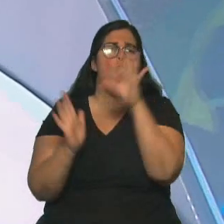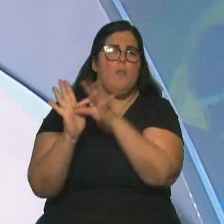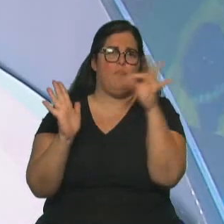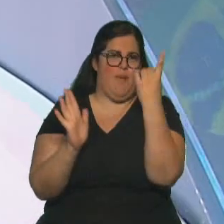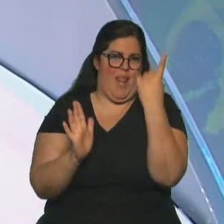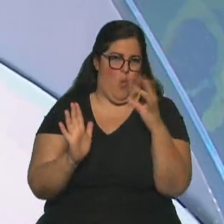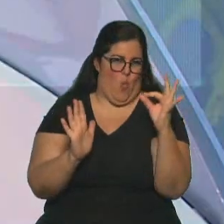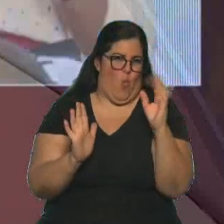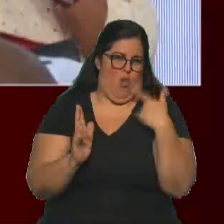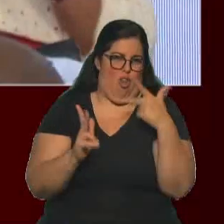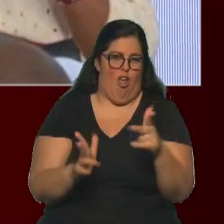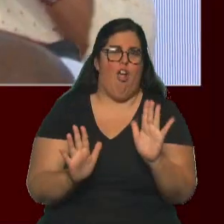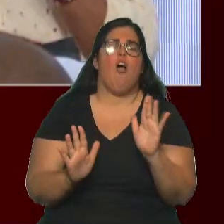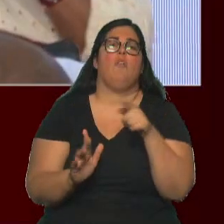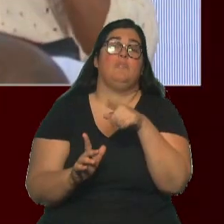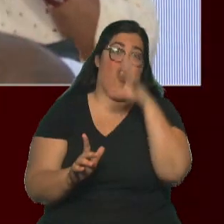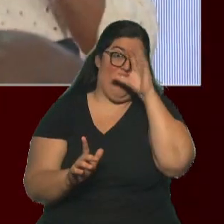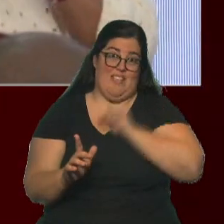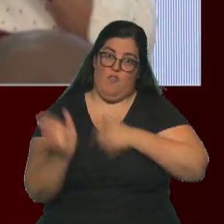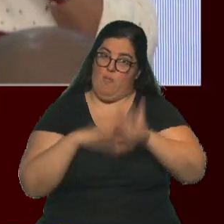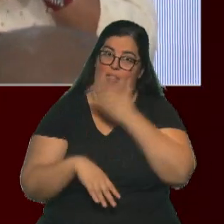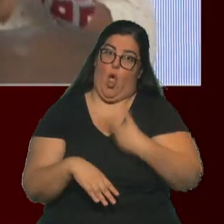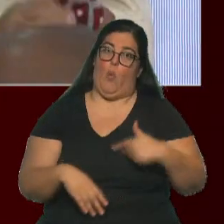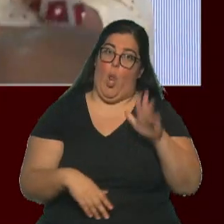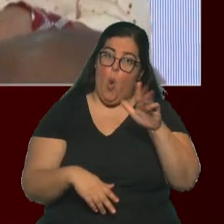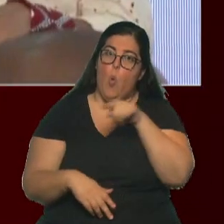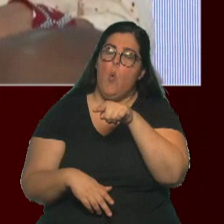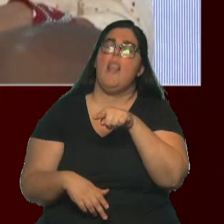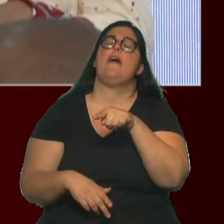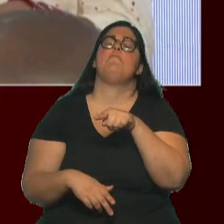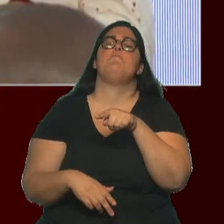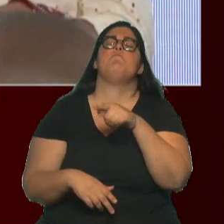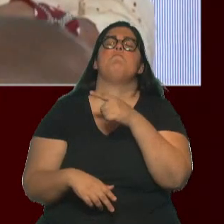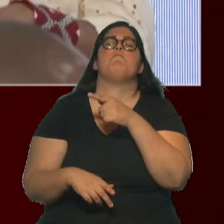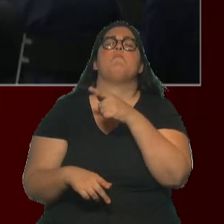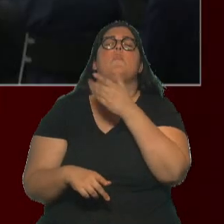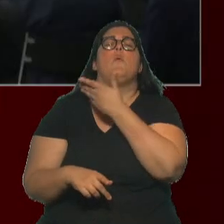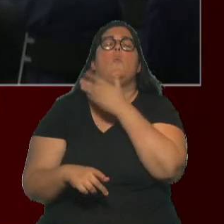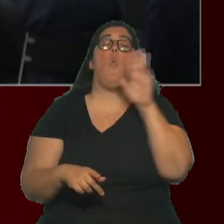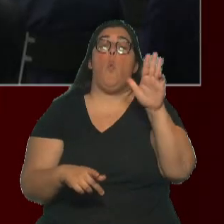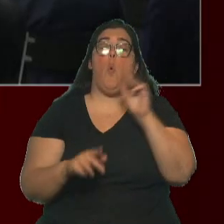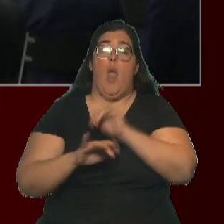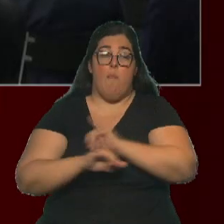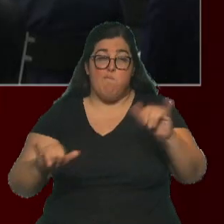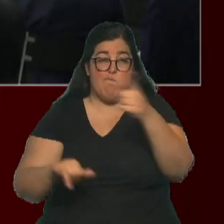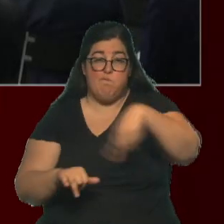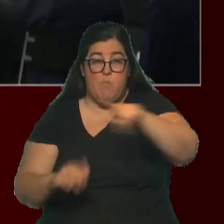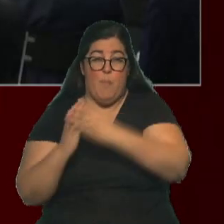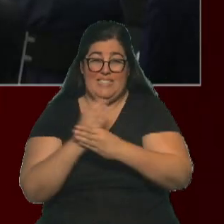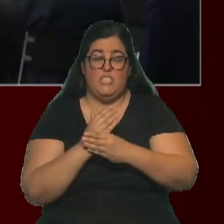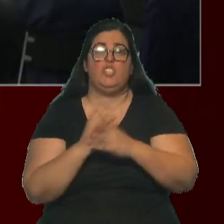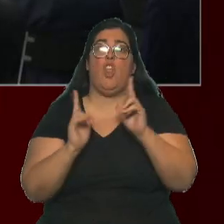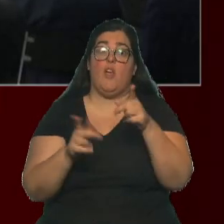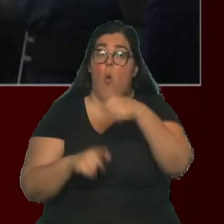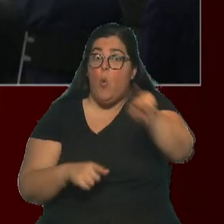creo que va a ser uno de los desafíos del gobierno de Lula. En una parte le dice el presidente de Brasil a ellos, bueno, si alguien comete